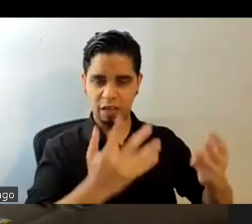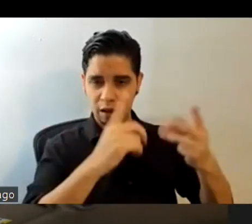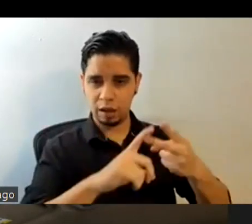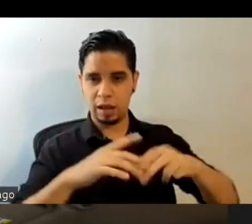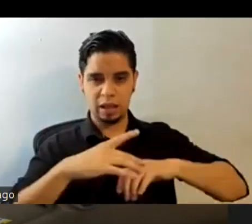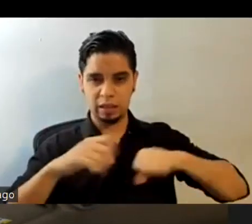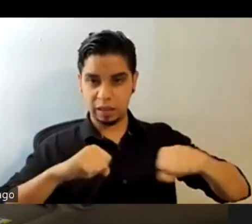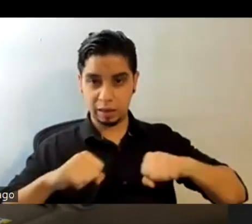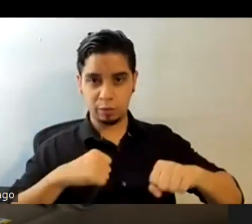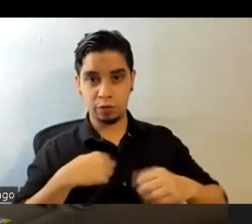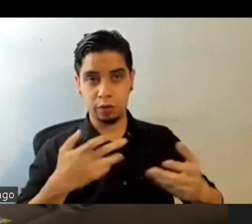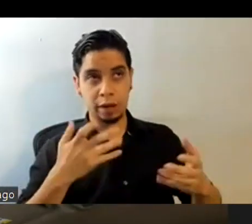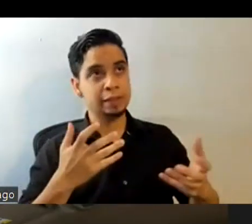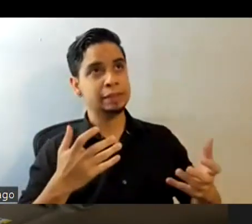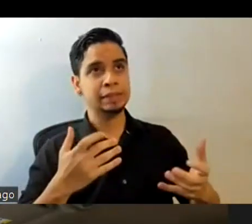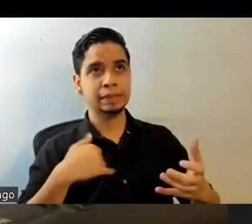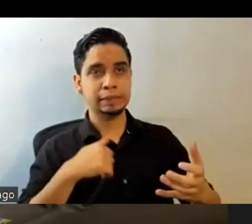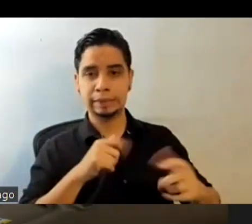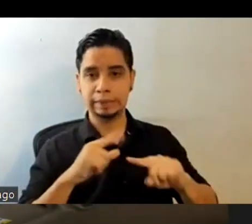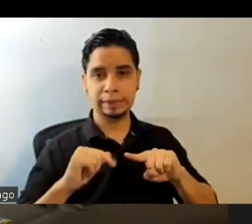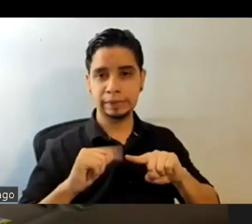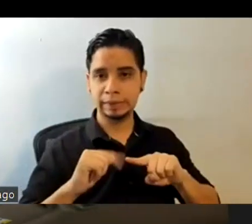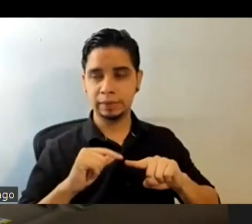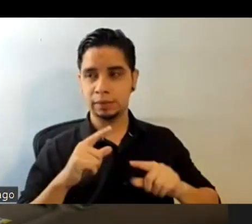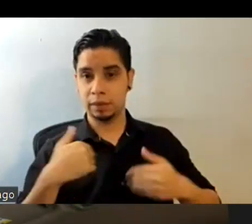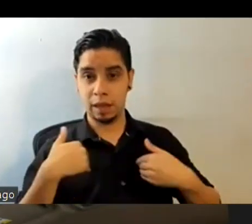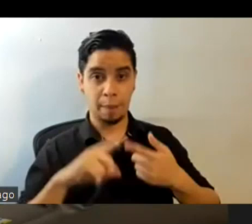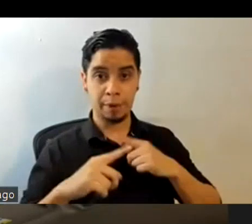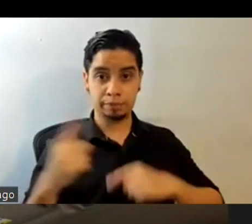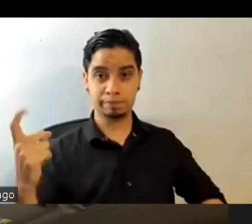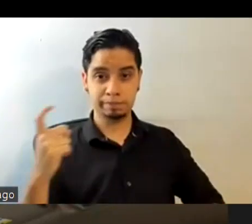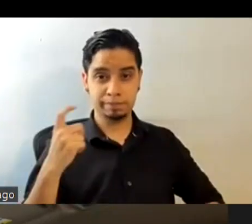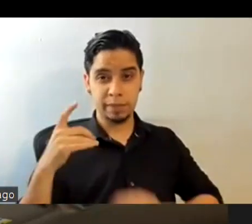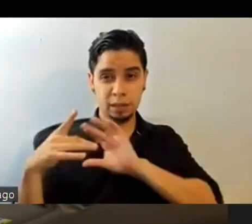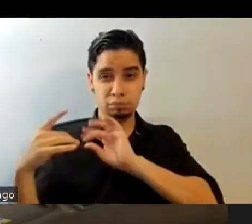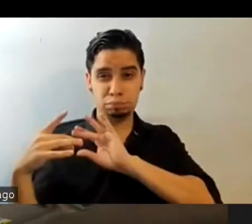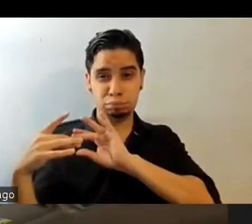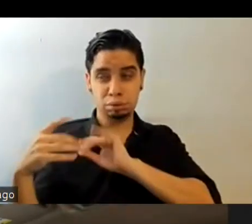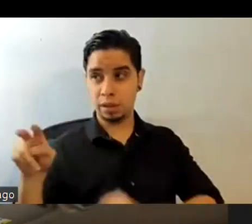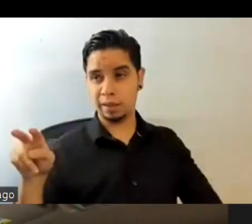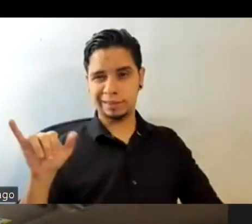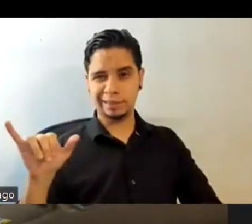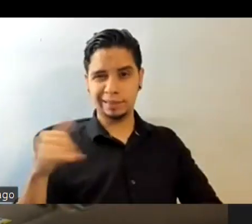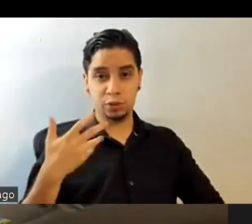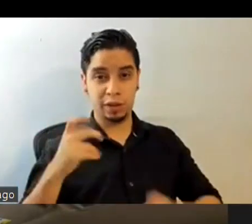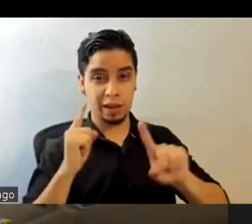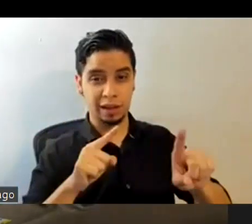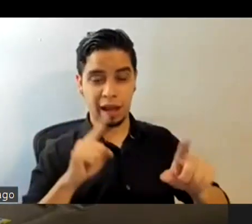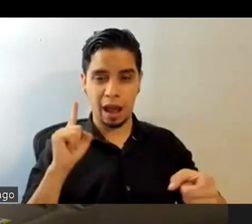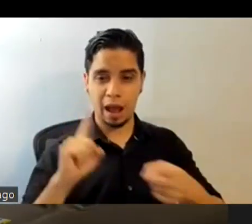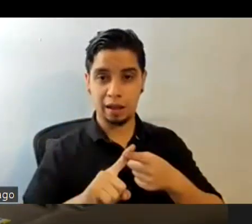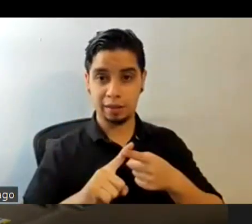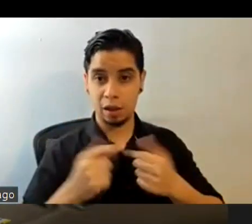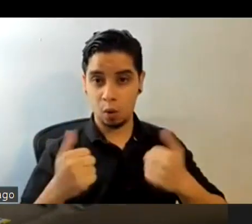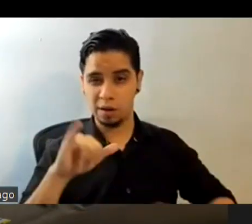no puedo ir a verla, no puedo ir a verla. Entonces tenía amigos que me la contaban y me daban más tentación de ir al cine. Hasta que llegó